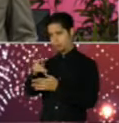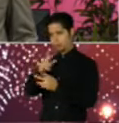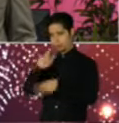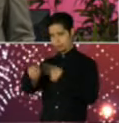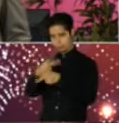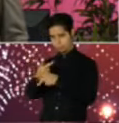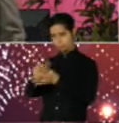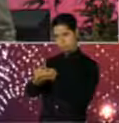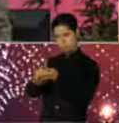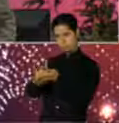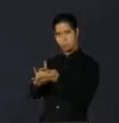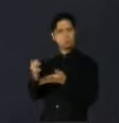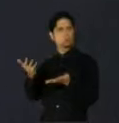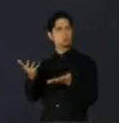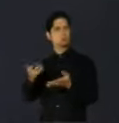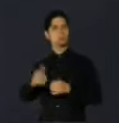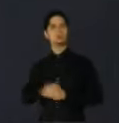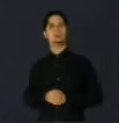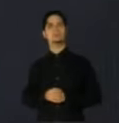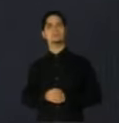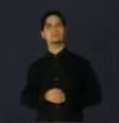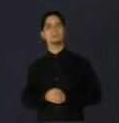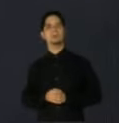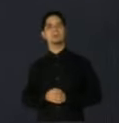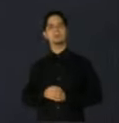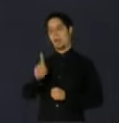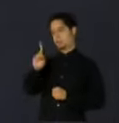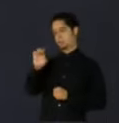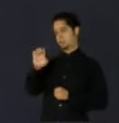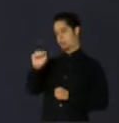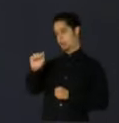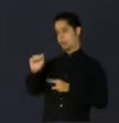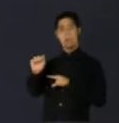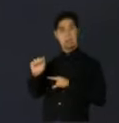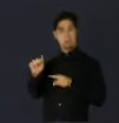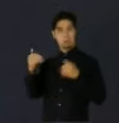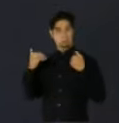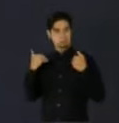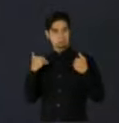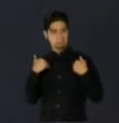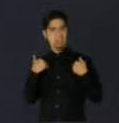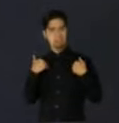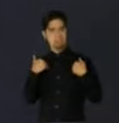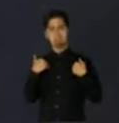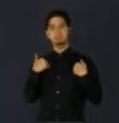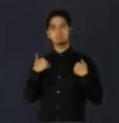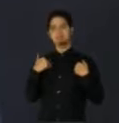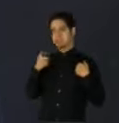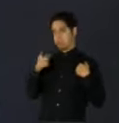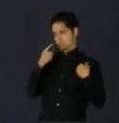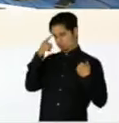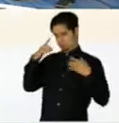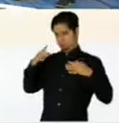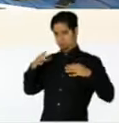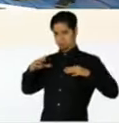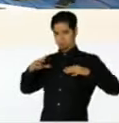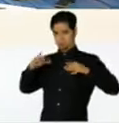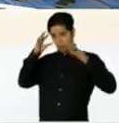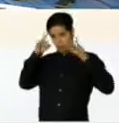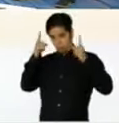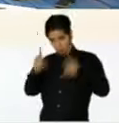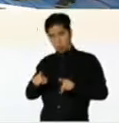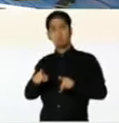debe, si el Drug Enforcement Administration ha generado la postura de que podemos liberarlo, definitivamente el Estado se va a ajustar a esa